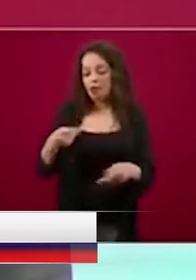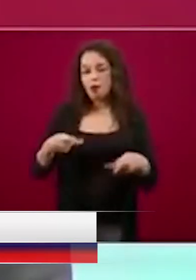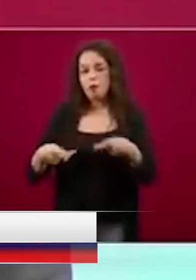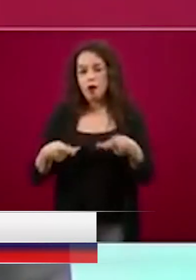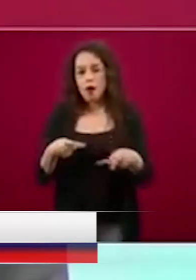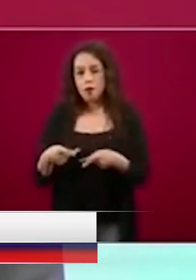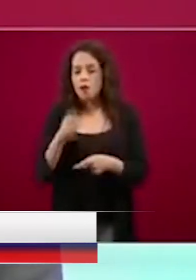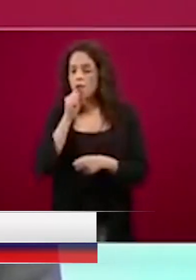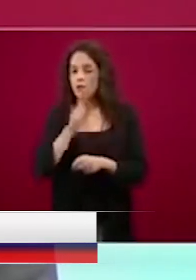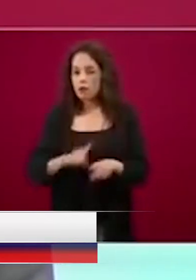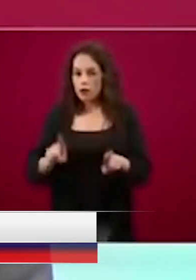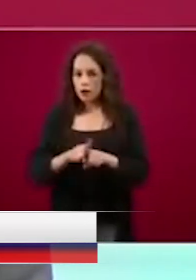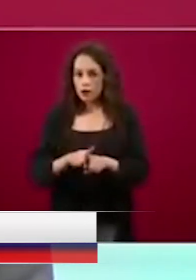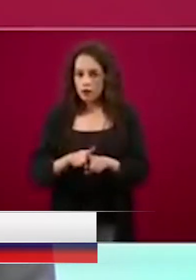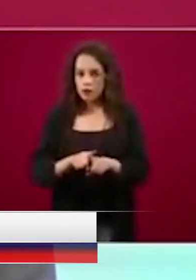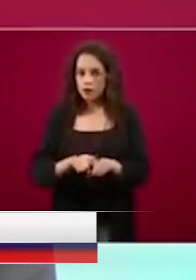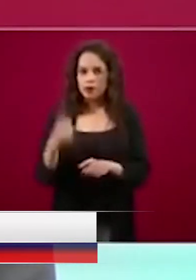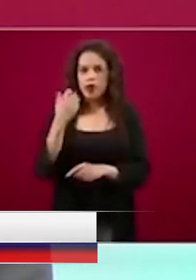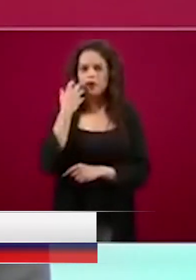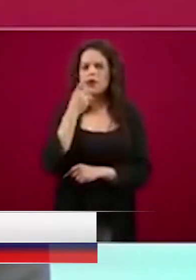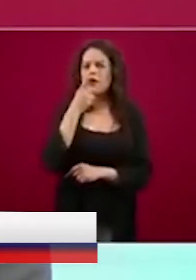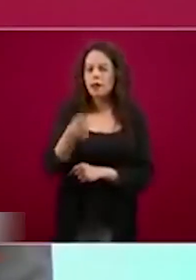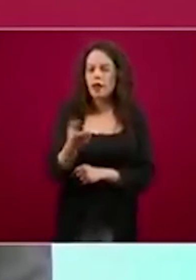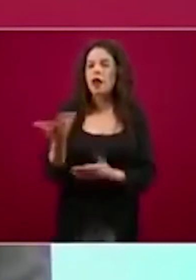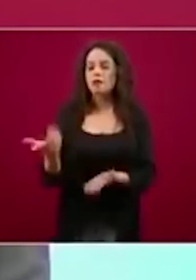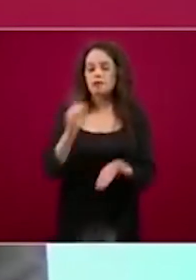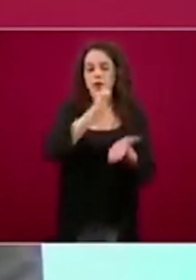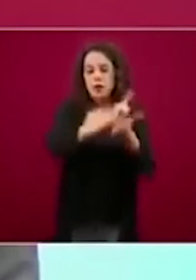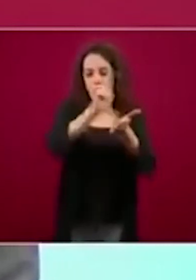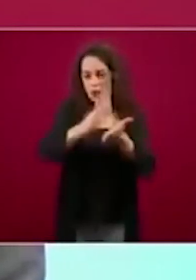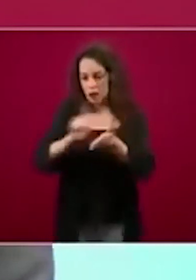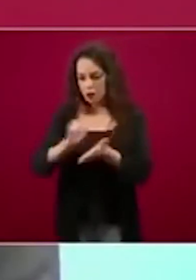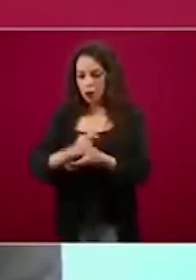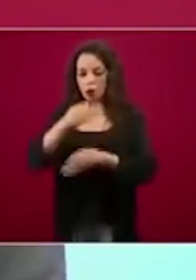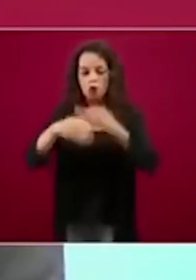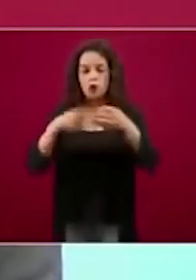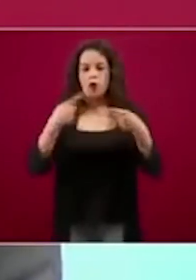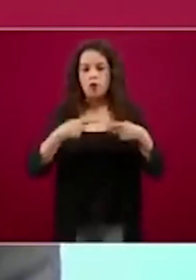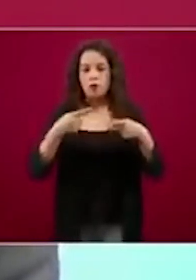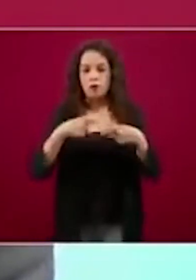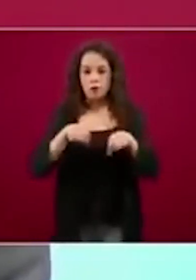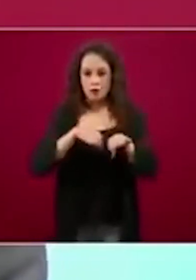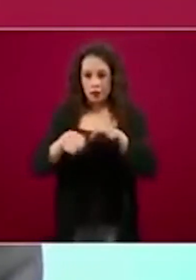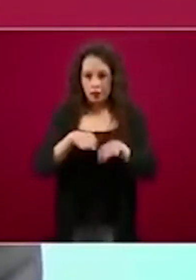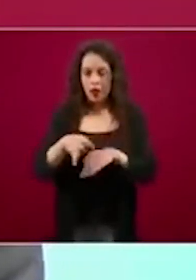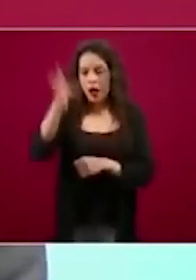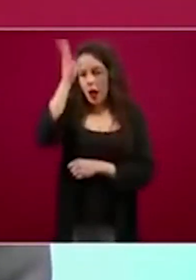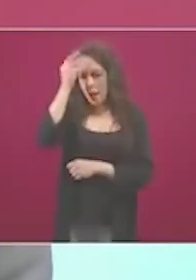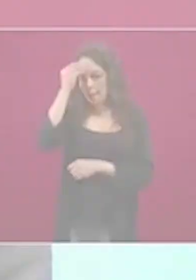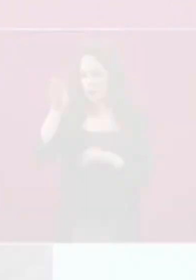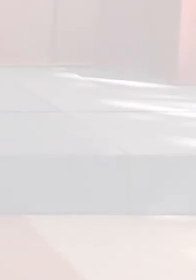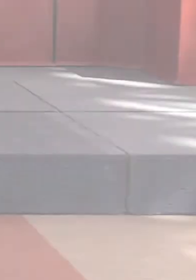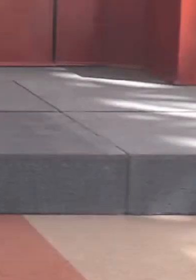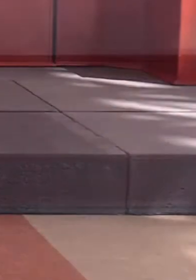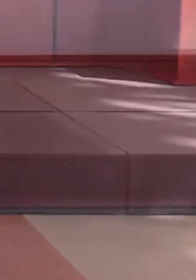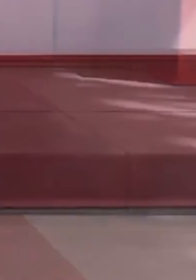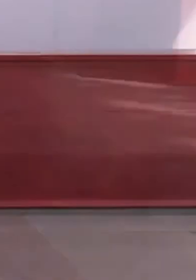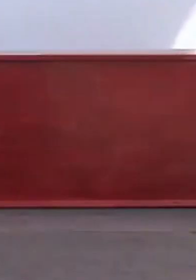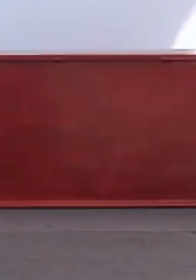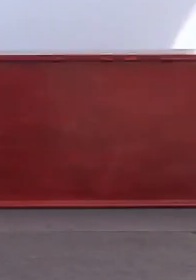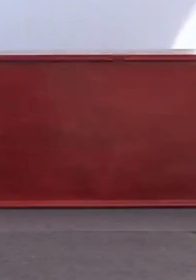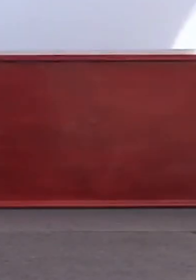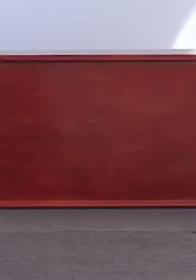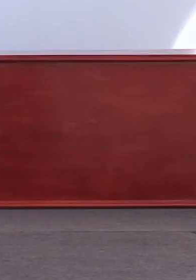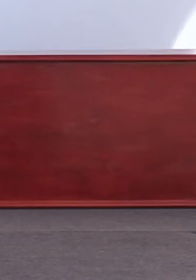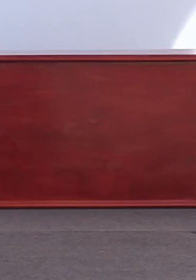la limpieza de las escuelas, que es la capacitación, que son los consejos técnicos escolares. Si